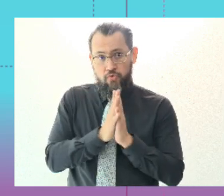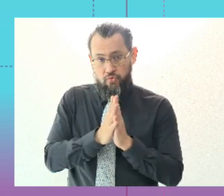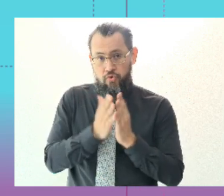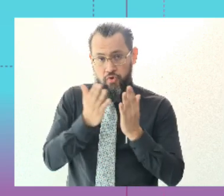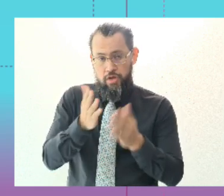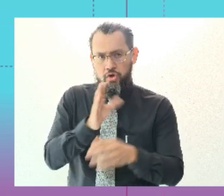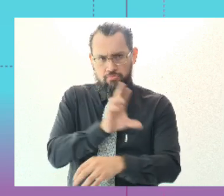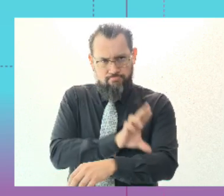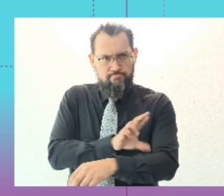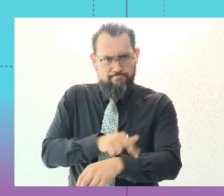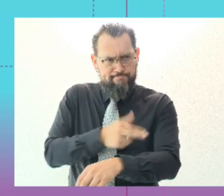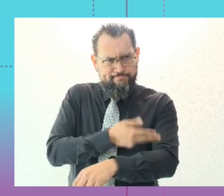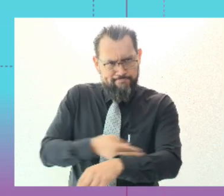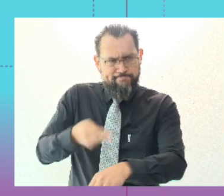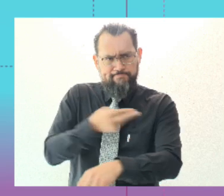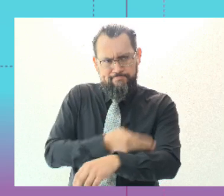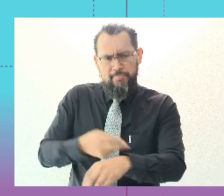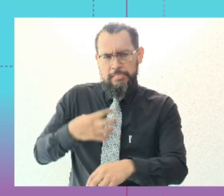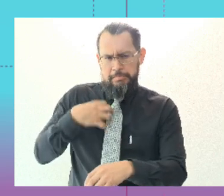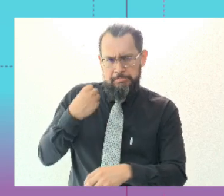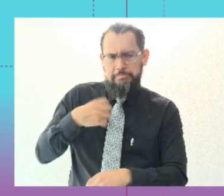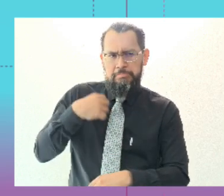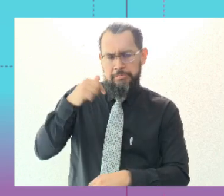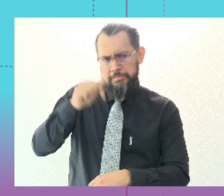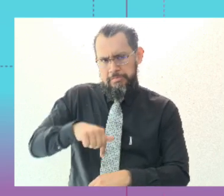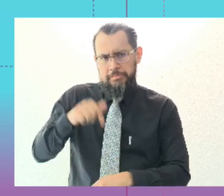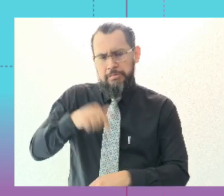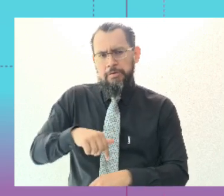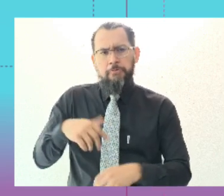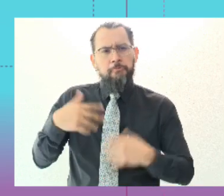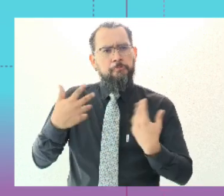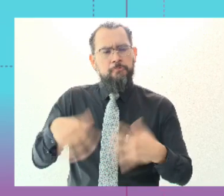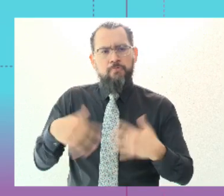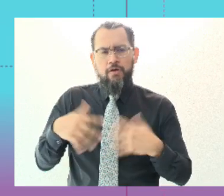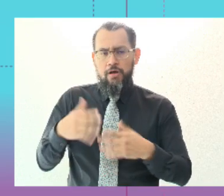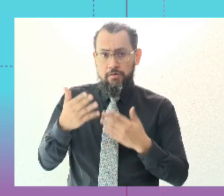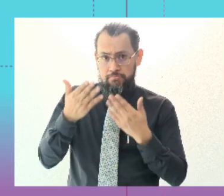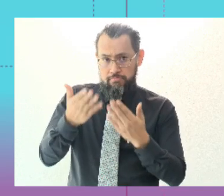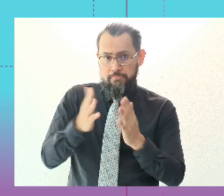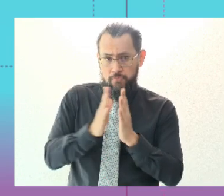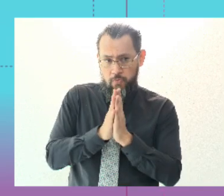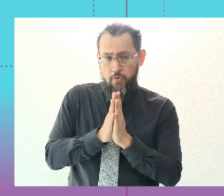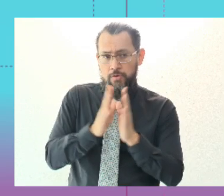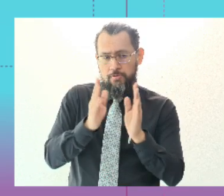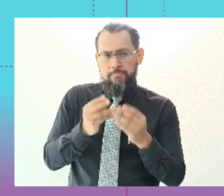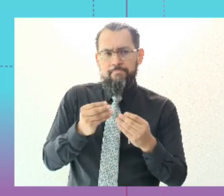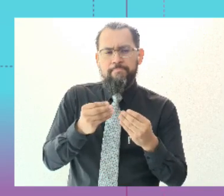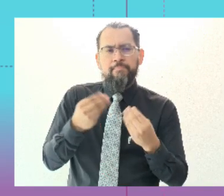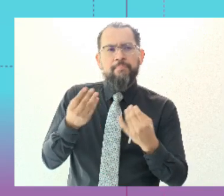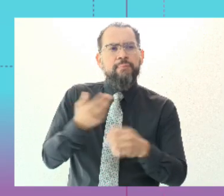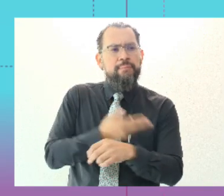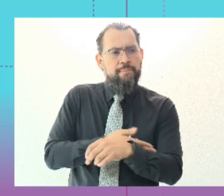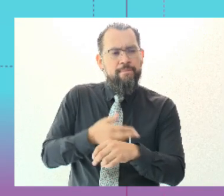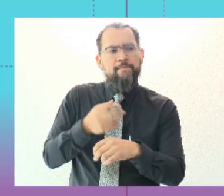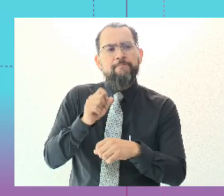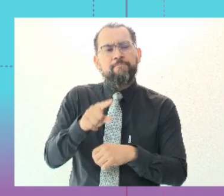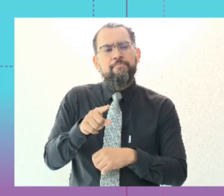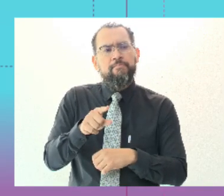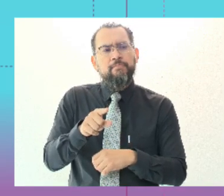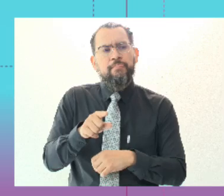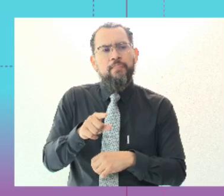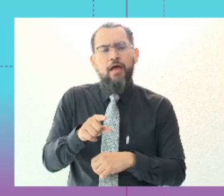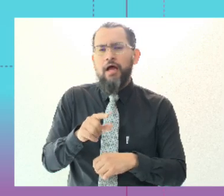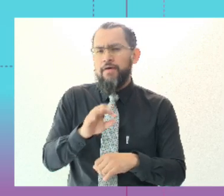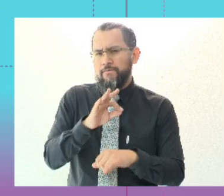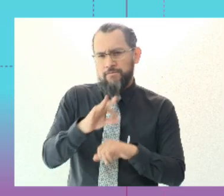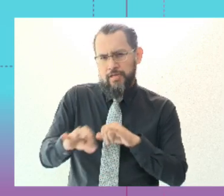coordina los esfuerzos de este evento. Les comentaba yo que era la cereza del pastel y así lo siento.